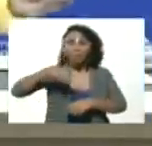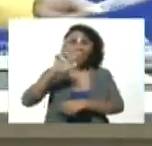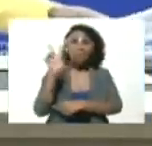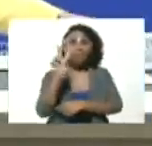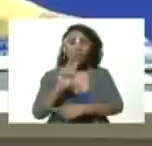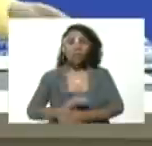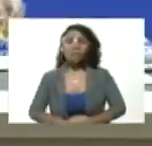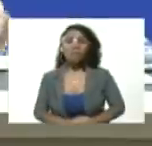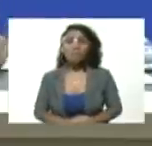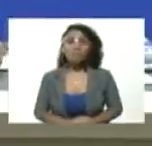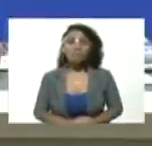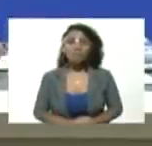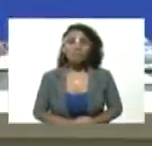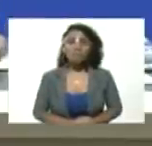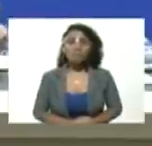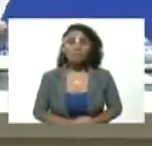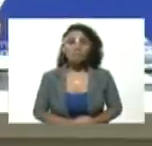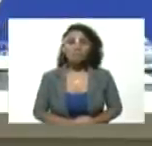venezolano.